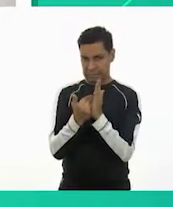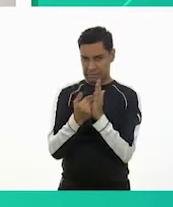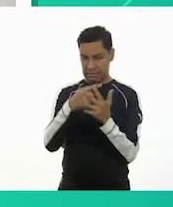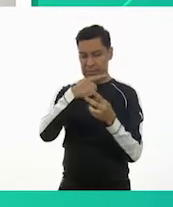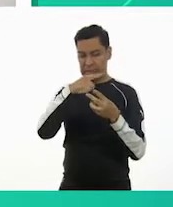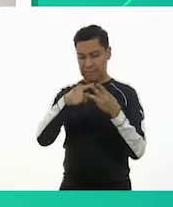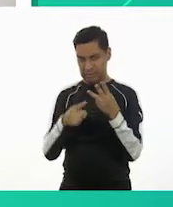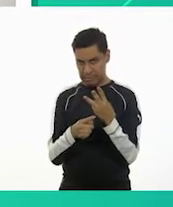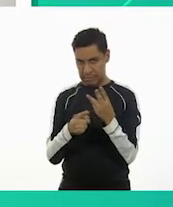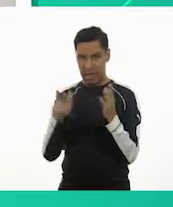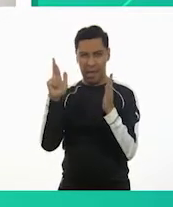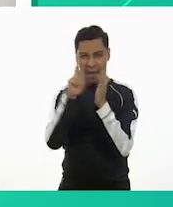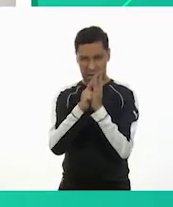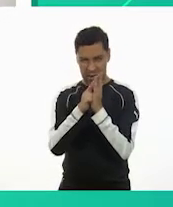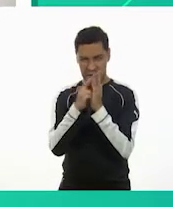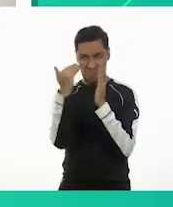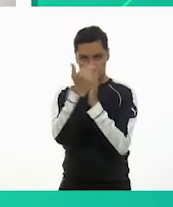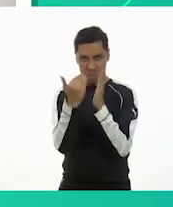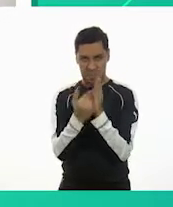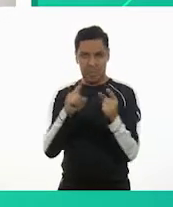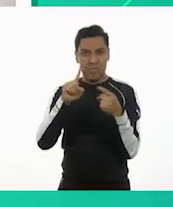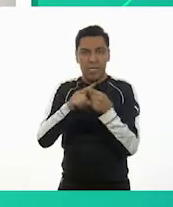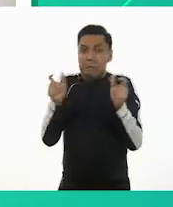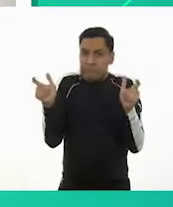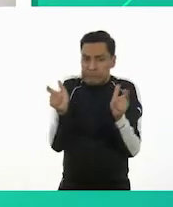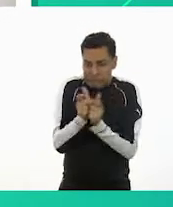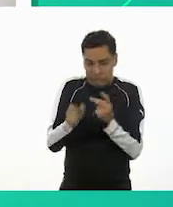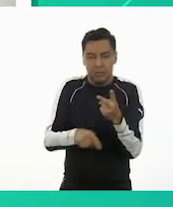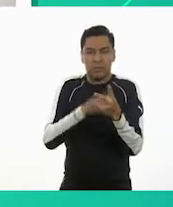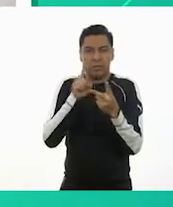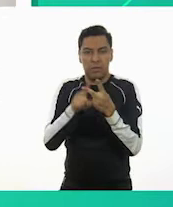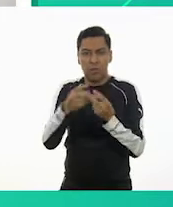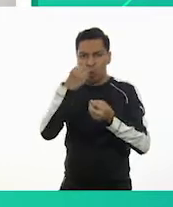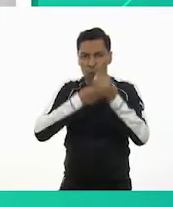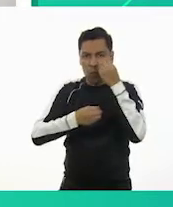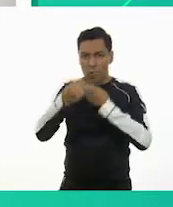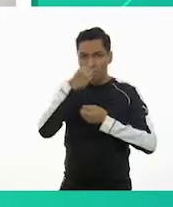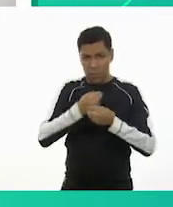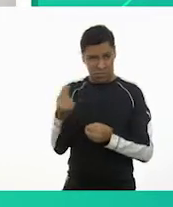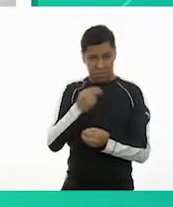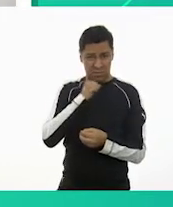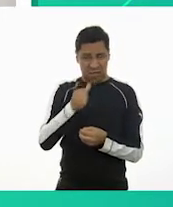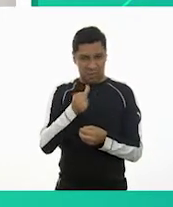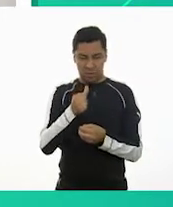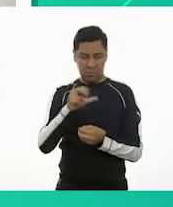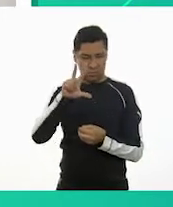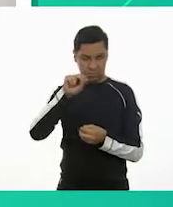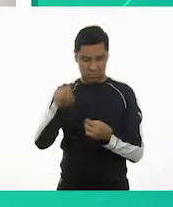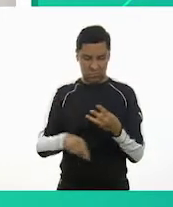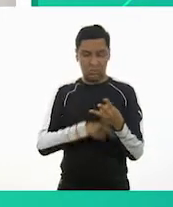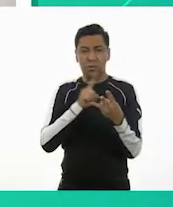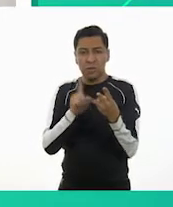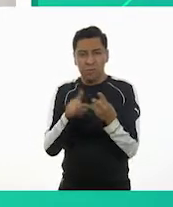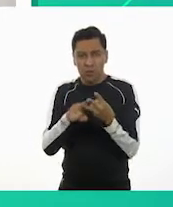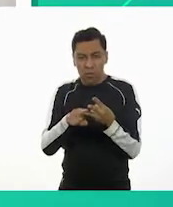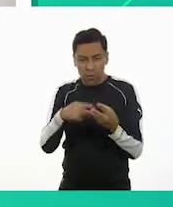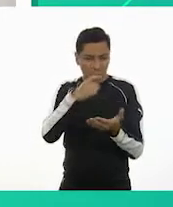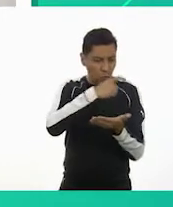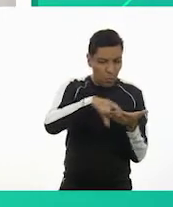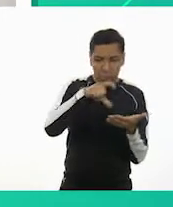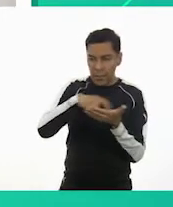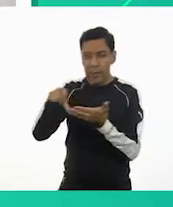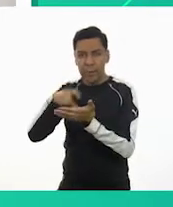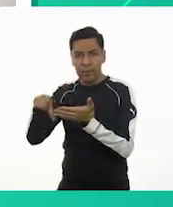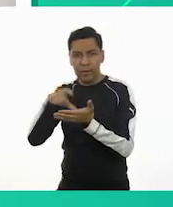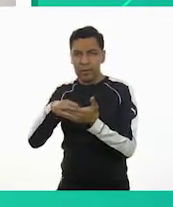Reducir. Reduce tu consumo. No compres productos que no necesites. Cuando compres algo, elige artículos que generen